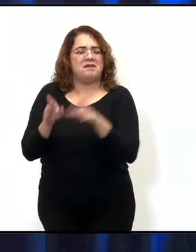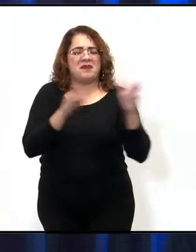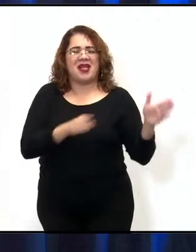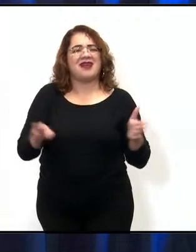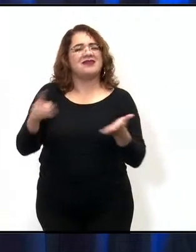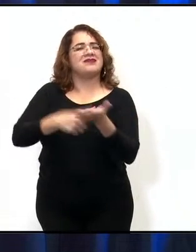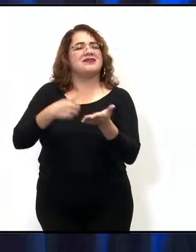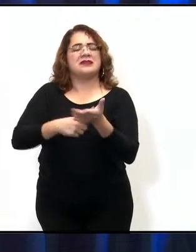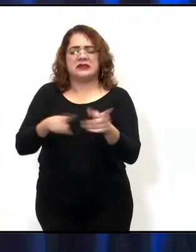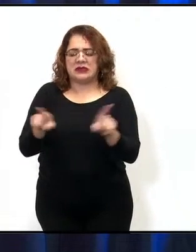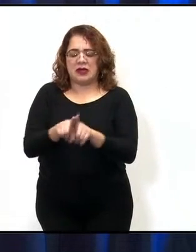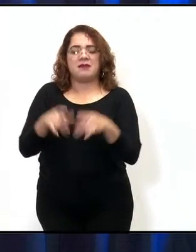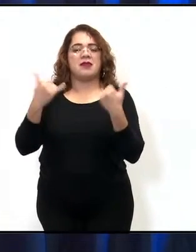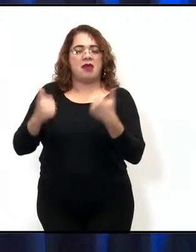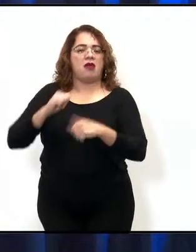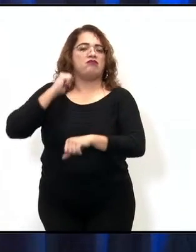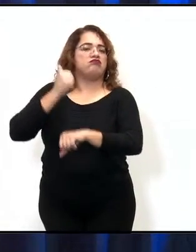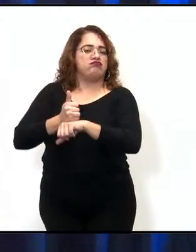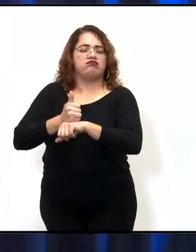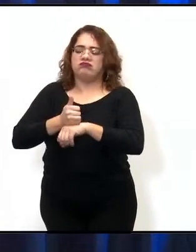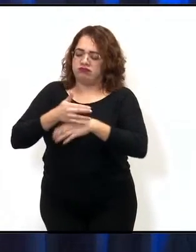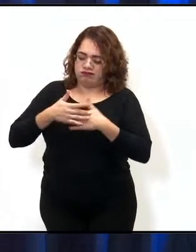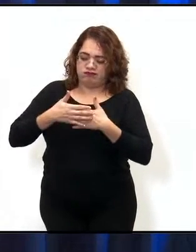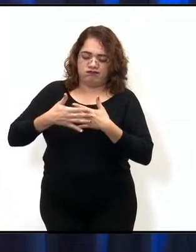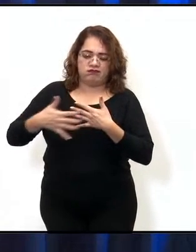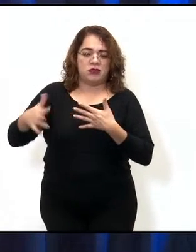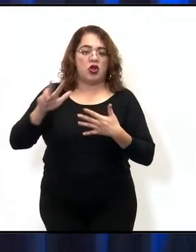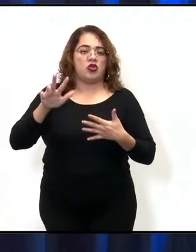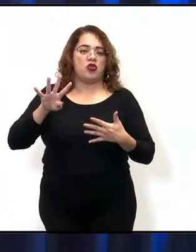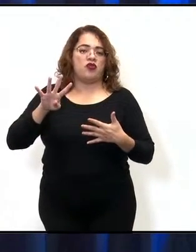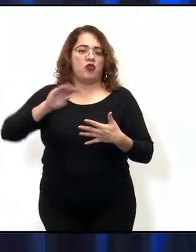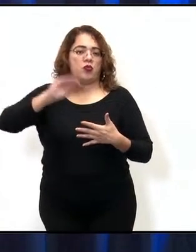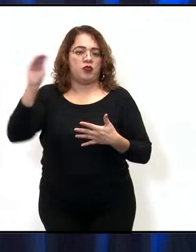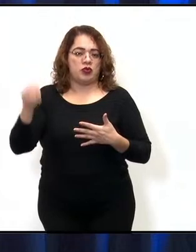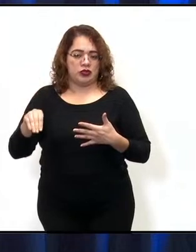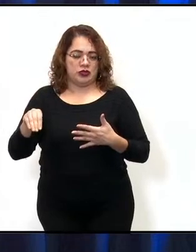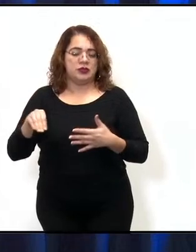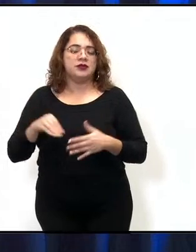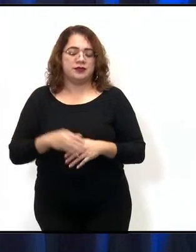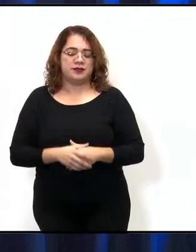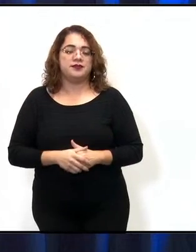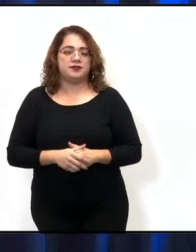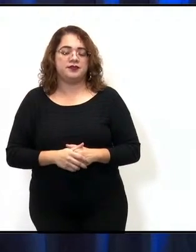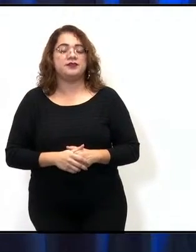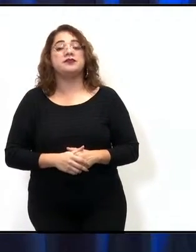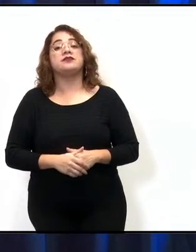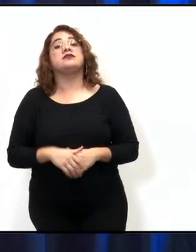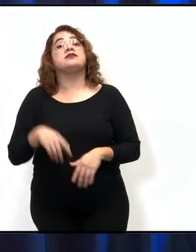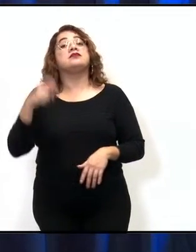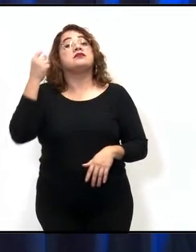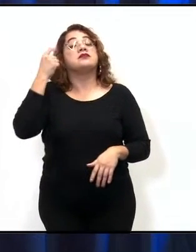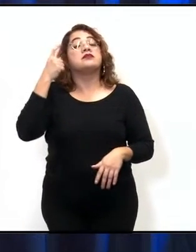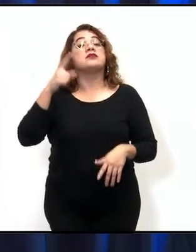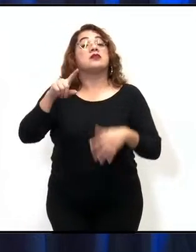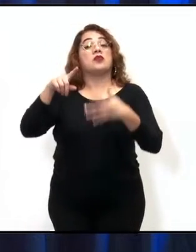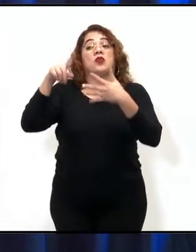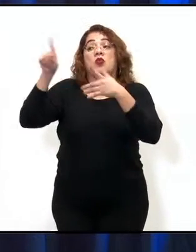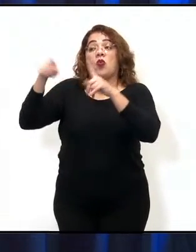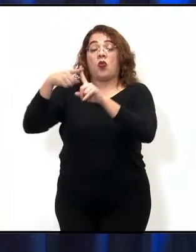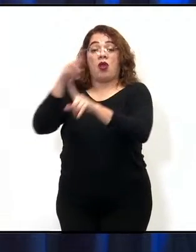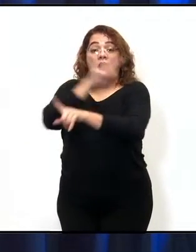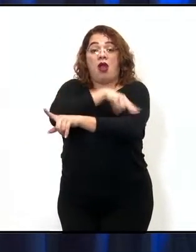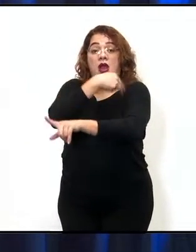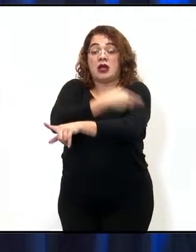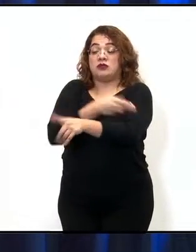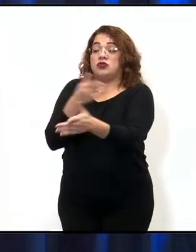línea. El personal del hospital continuará vacunándose y nos vamos a mover a otros grupos